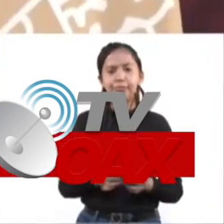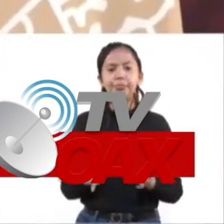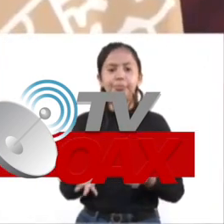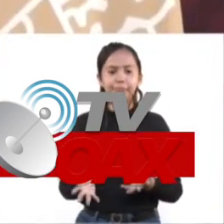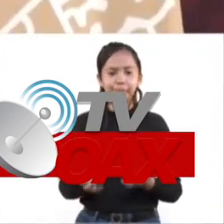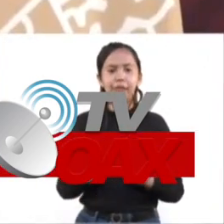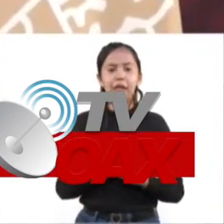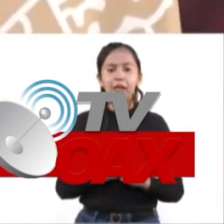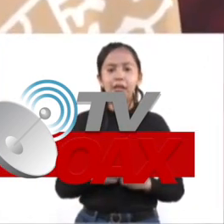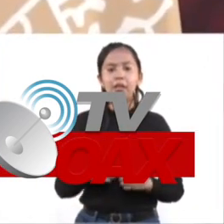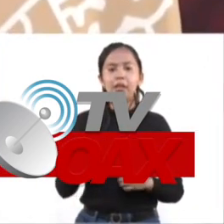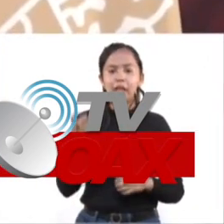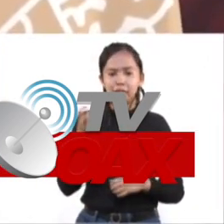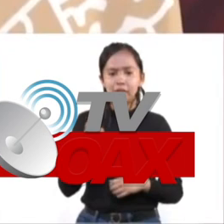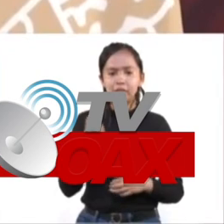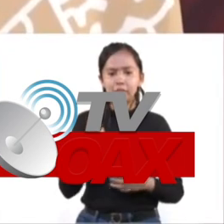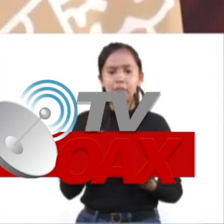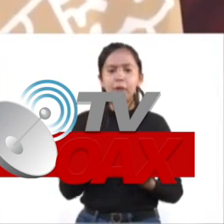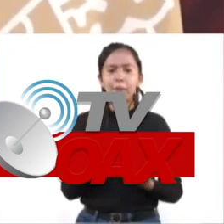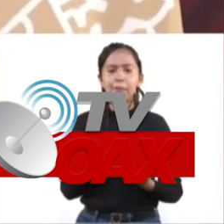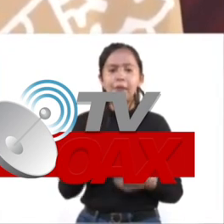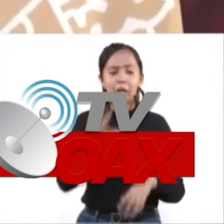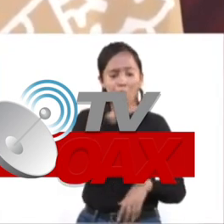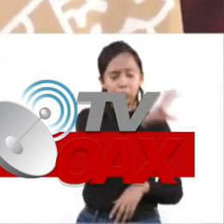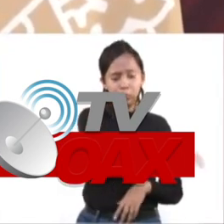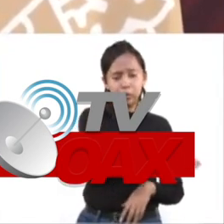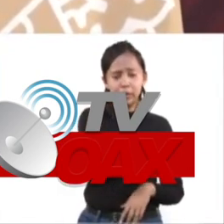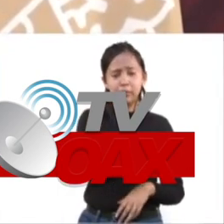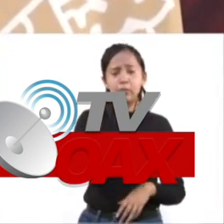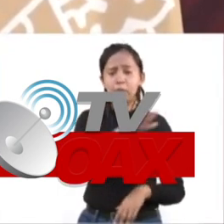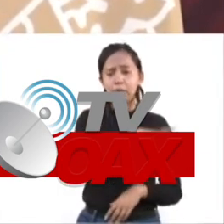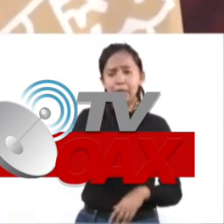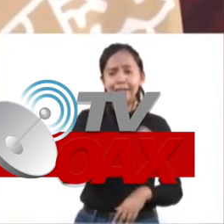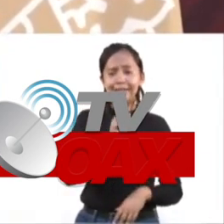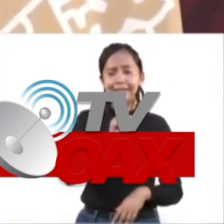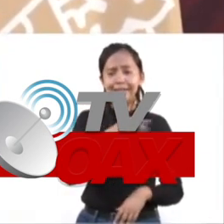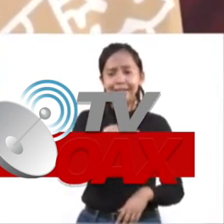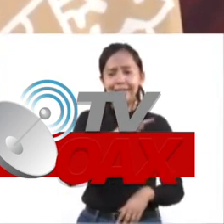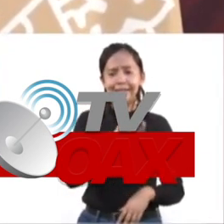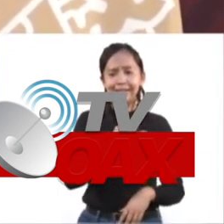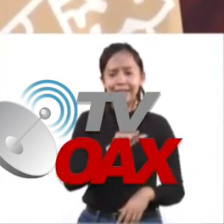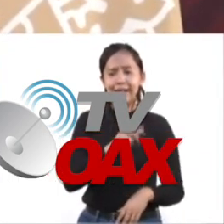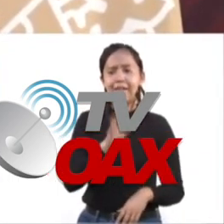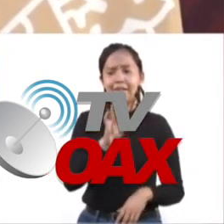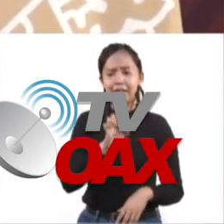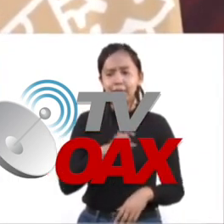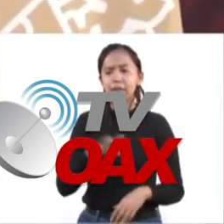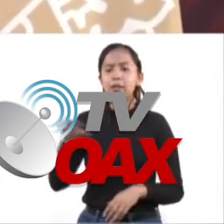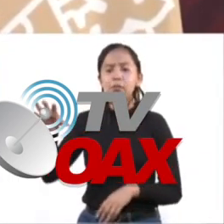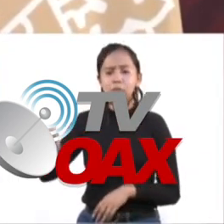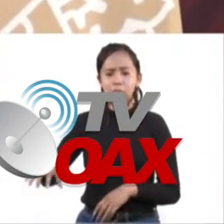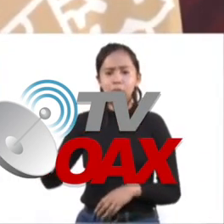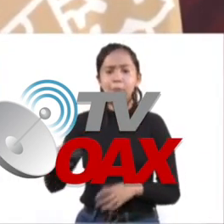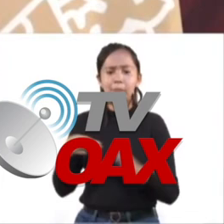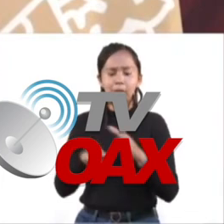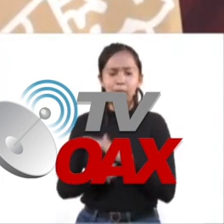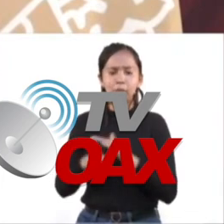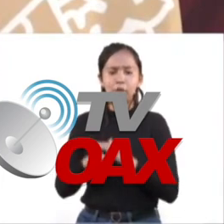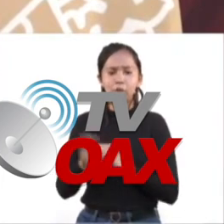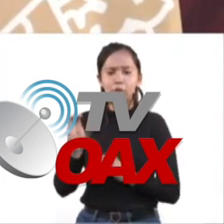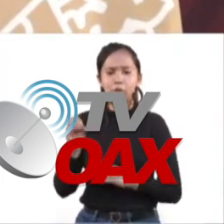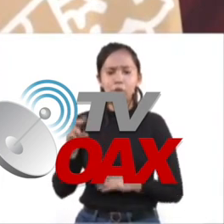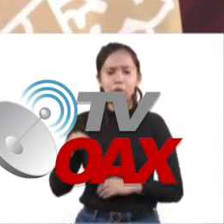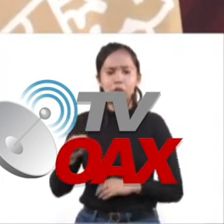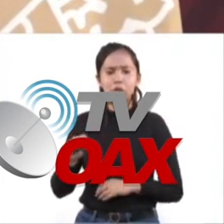Obregón. Por el momento es nada más del pueblo de Santa Fe hasta el Metro Constituyentes. Entonces, su primer objetivo